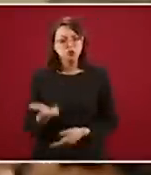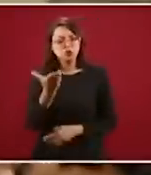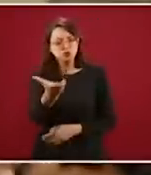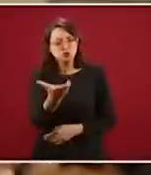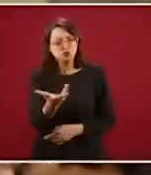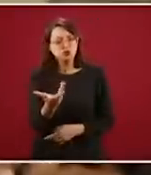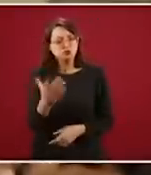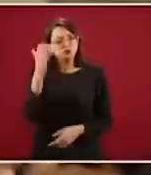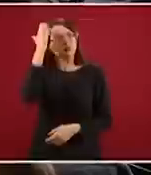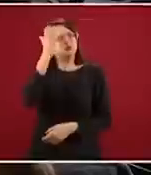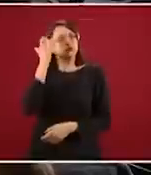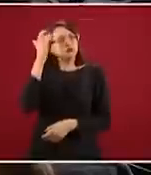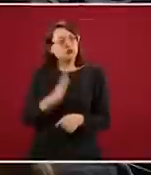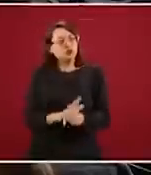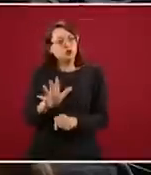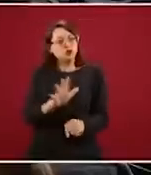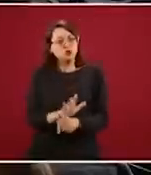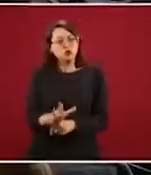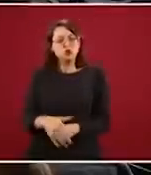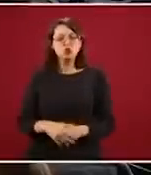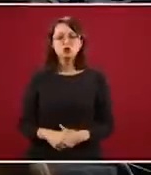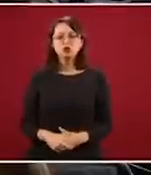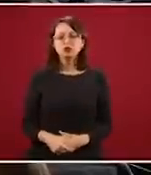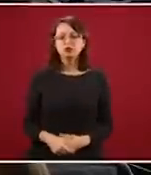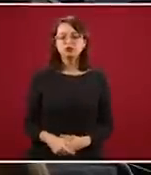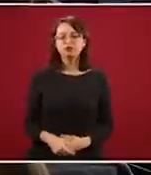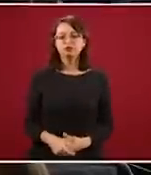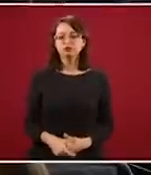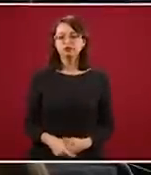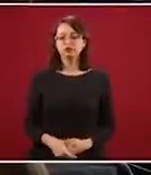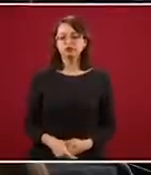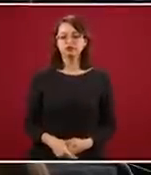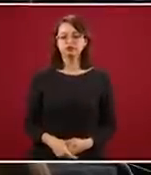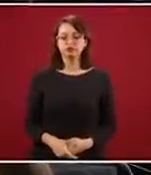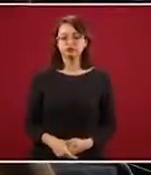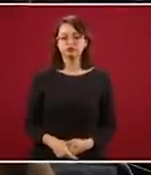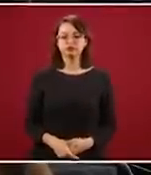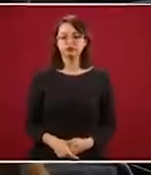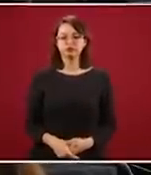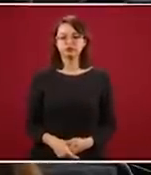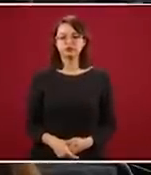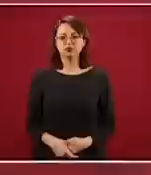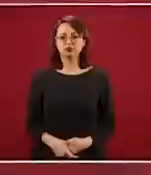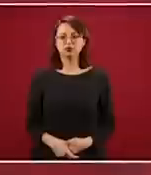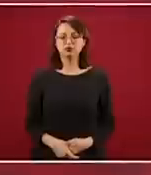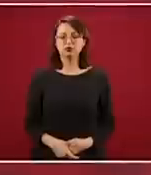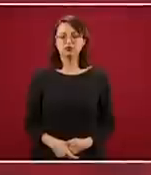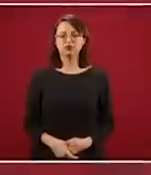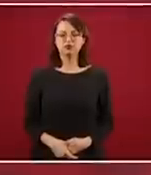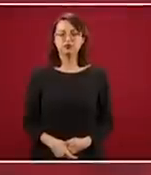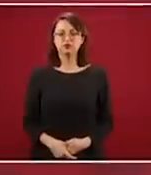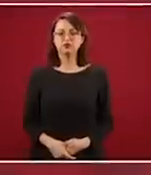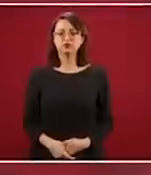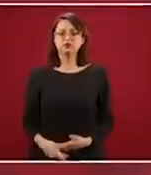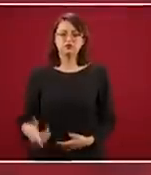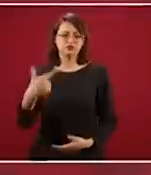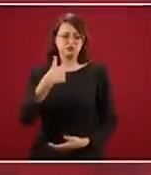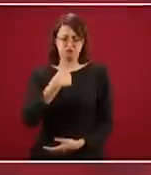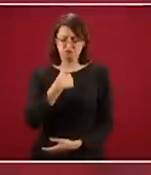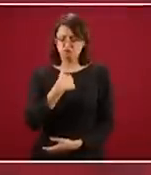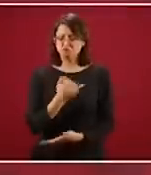una reflexión sobre ello. Mire, yo he tomado la decisión de no tener